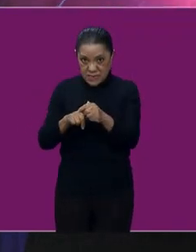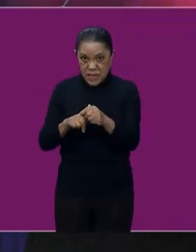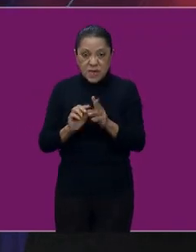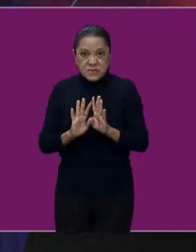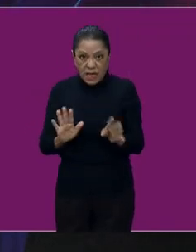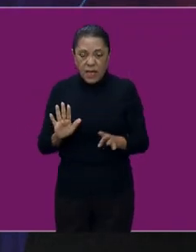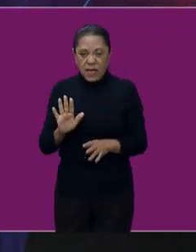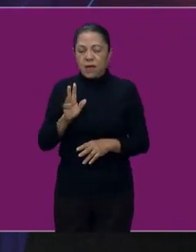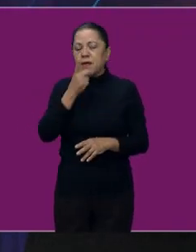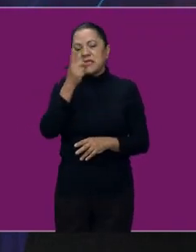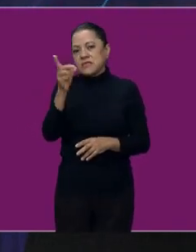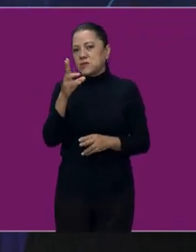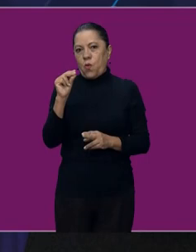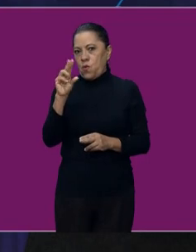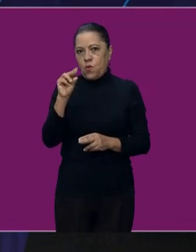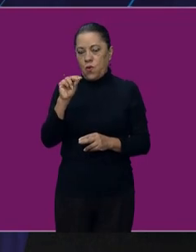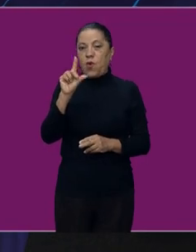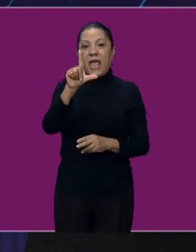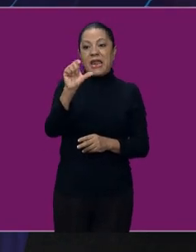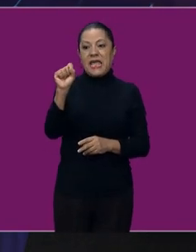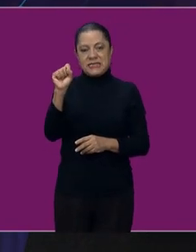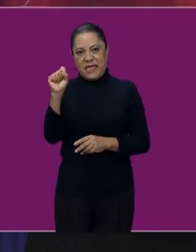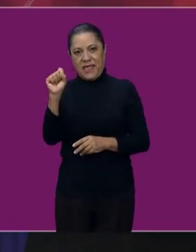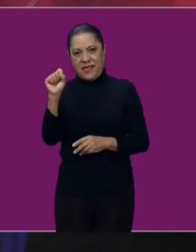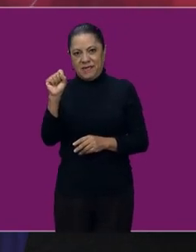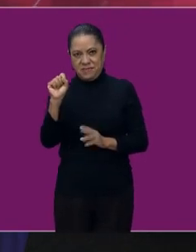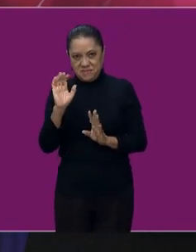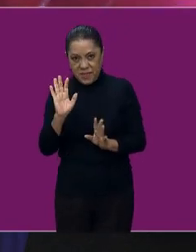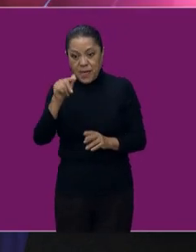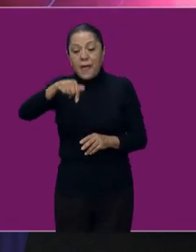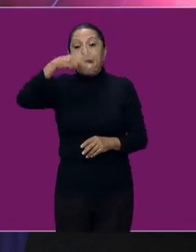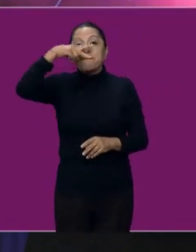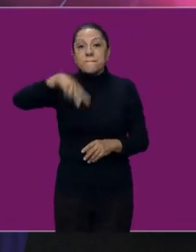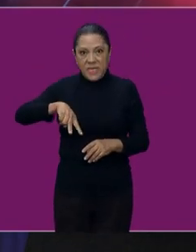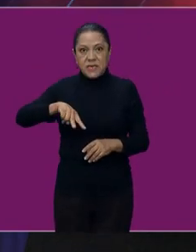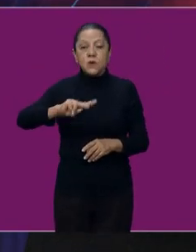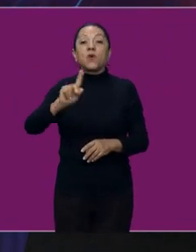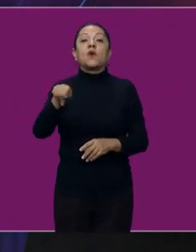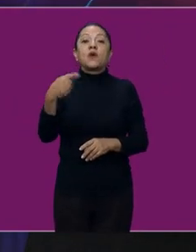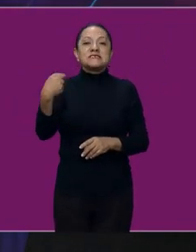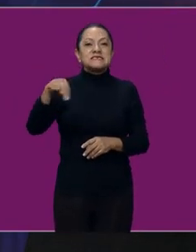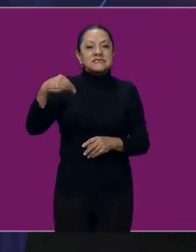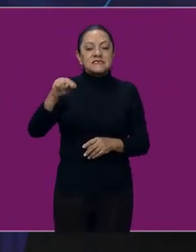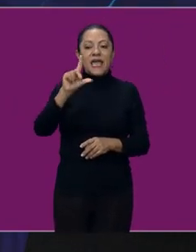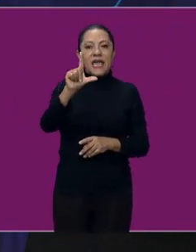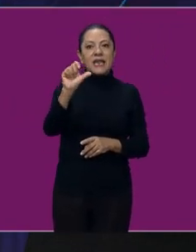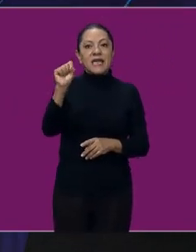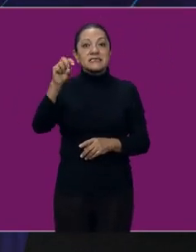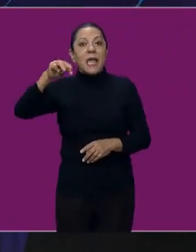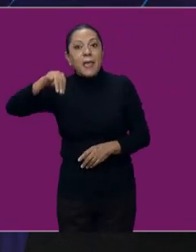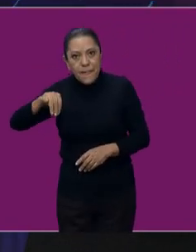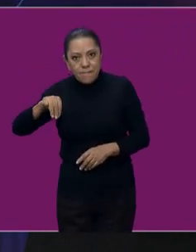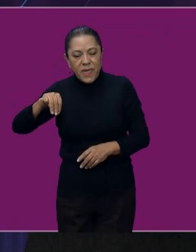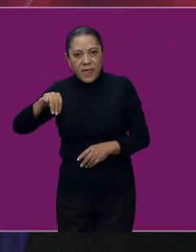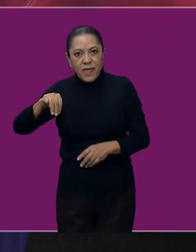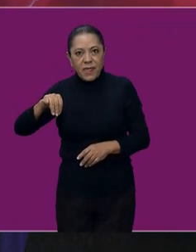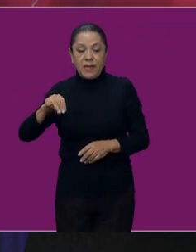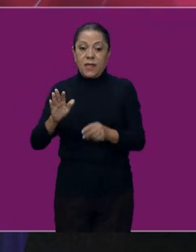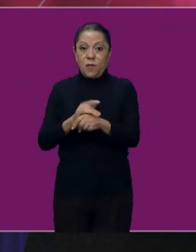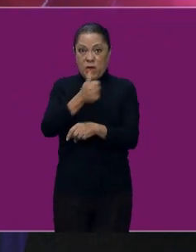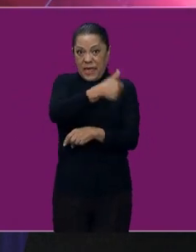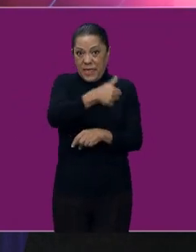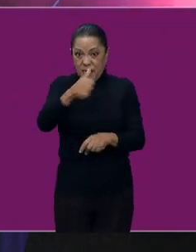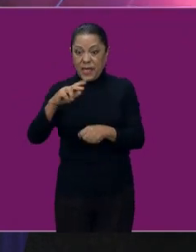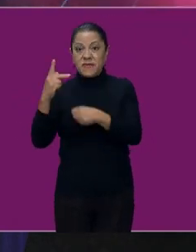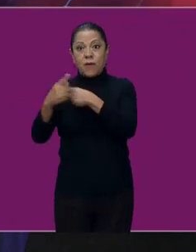de señas que esté aquí en méxico es la lengua de señas mexicana es la el lsm en cada país